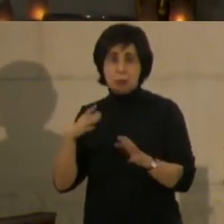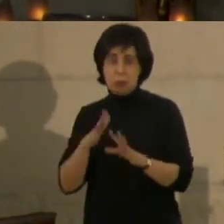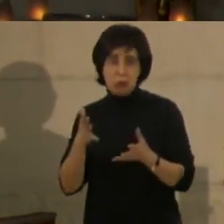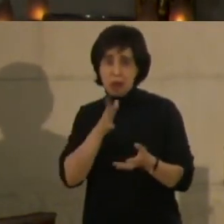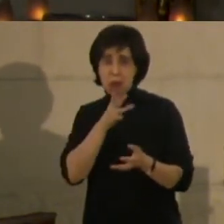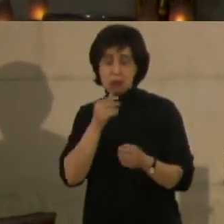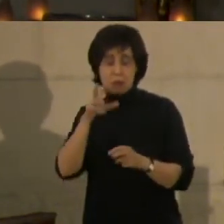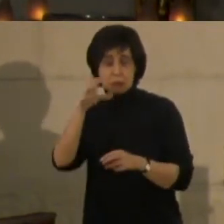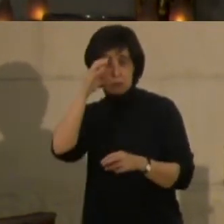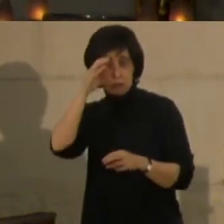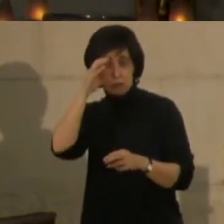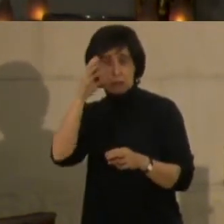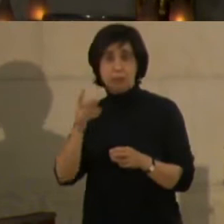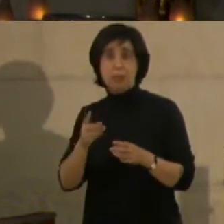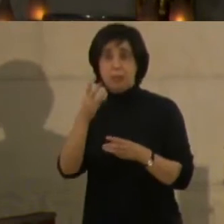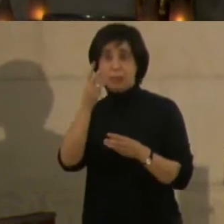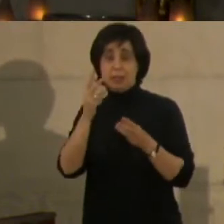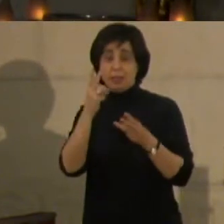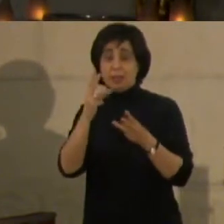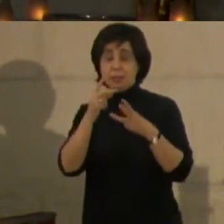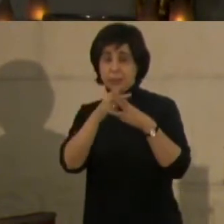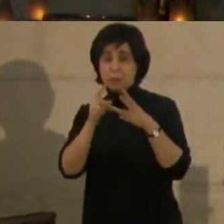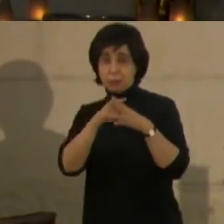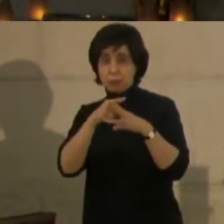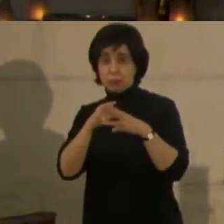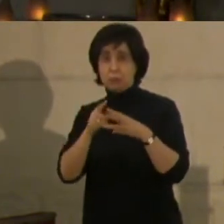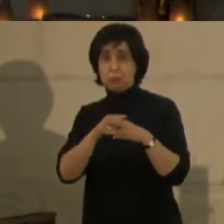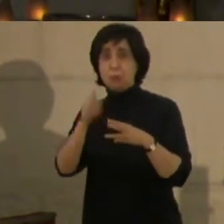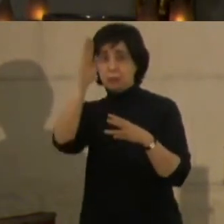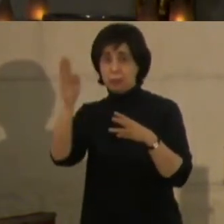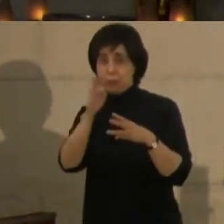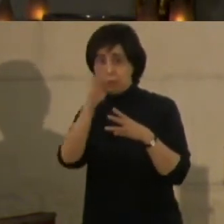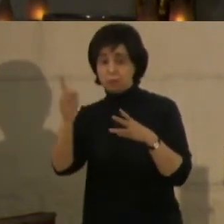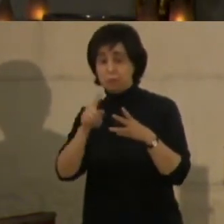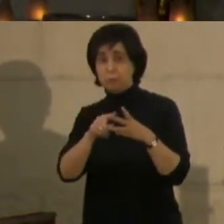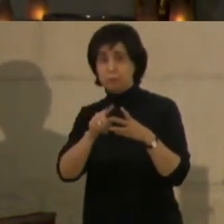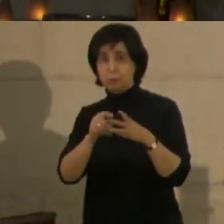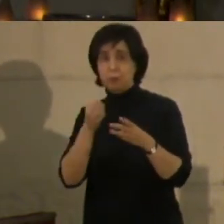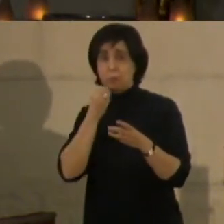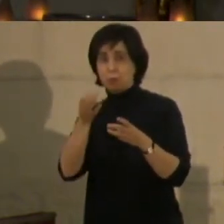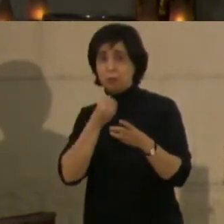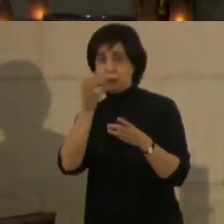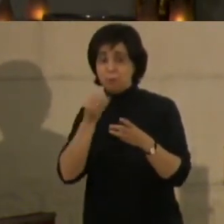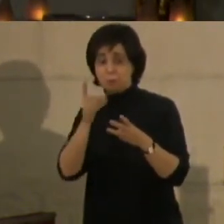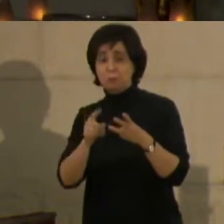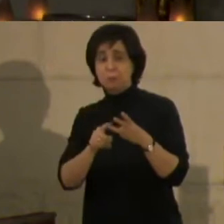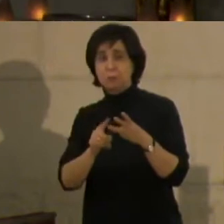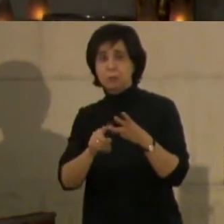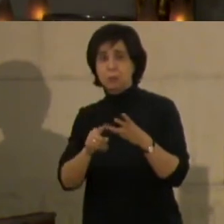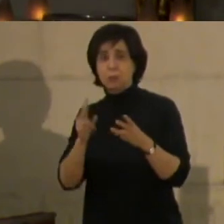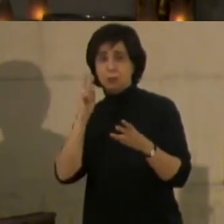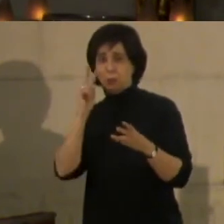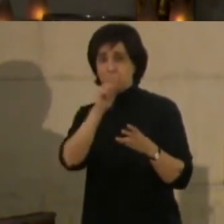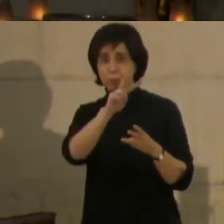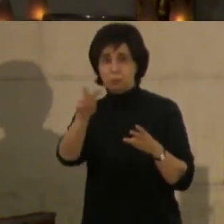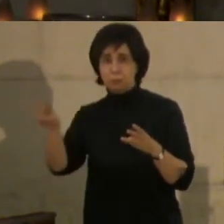escuchado en tres palabras: bendigo, proclamo y